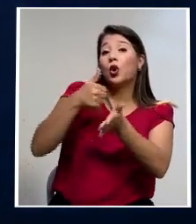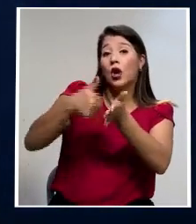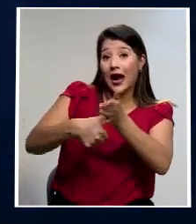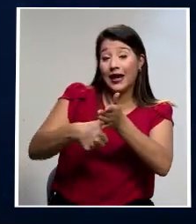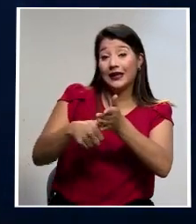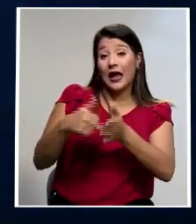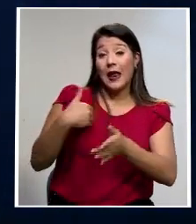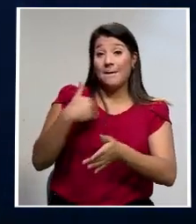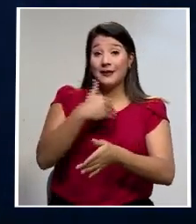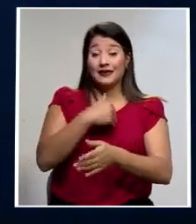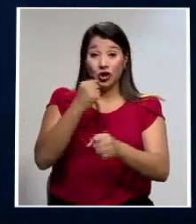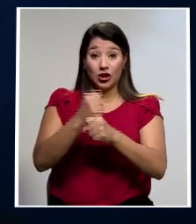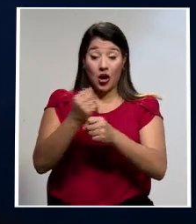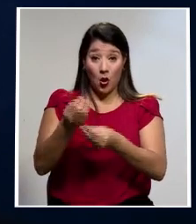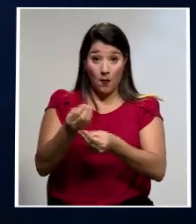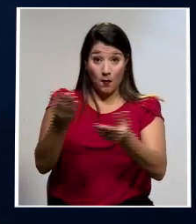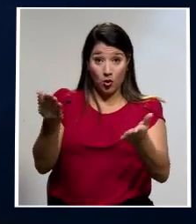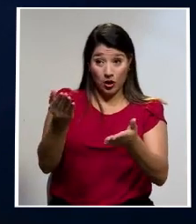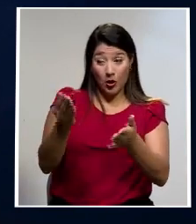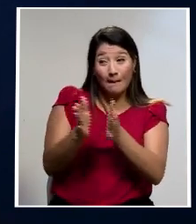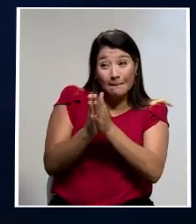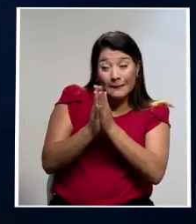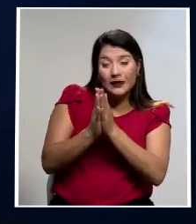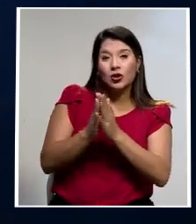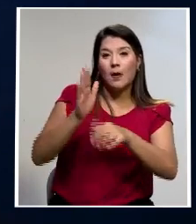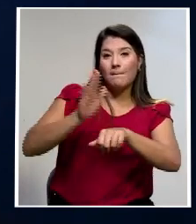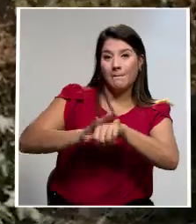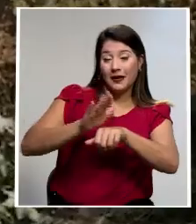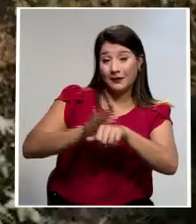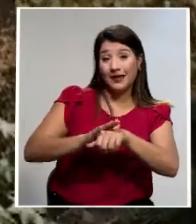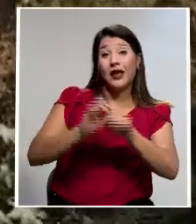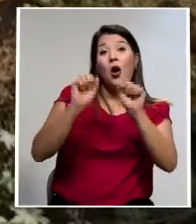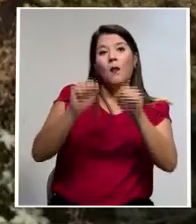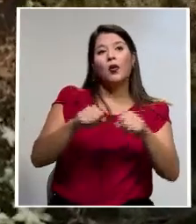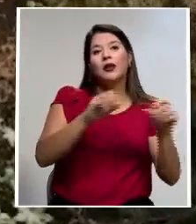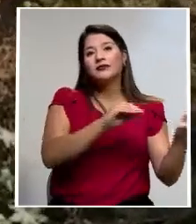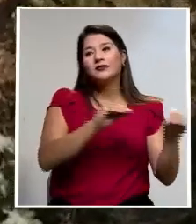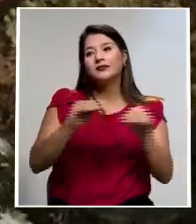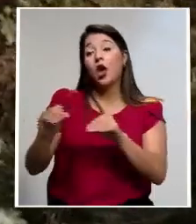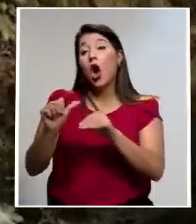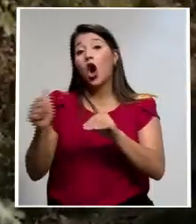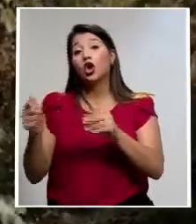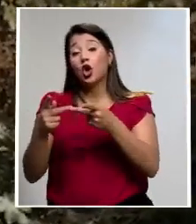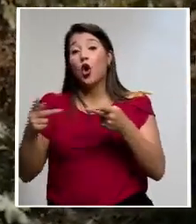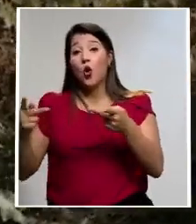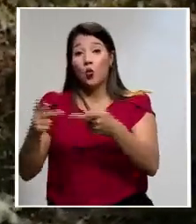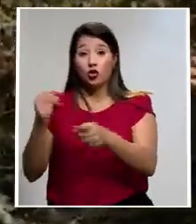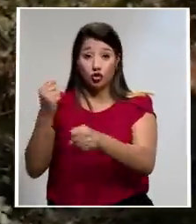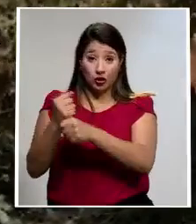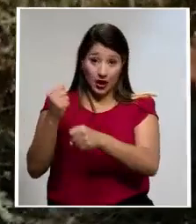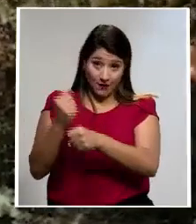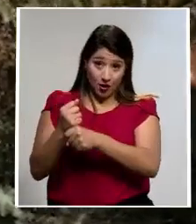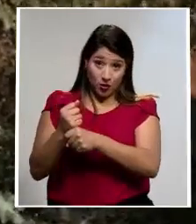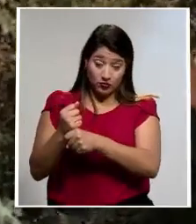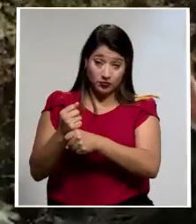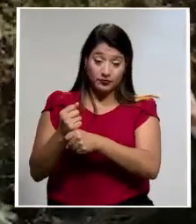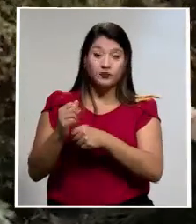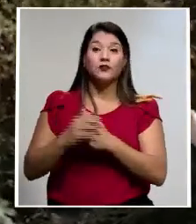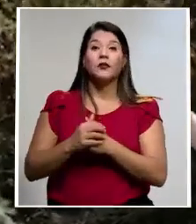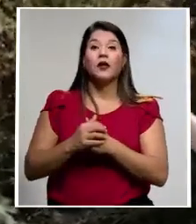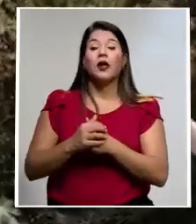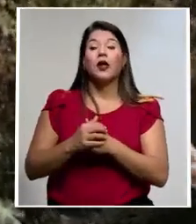al ministro de Obras Públicas solicitándole que lo trasladara de puesto mientras avanzaban las investigaciones.